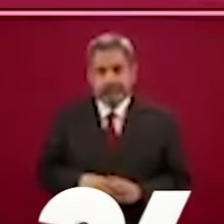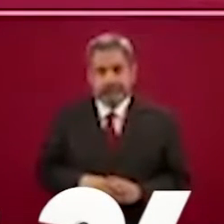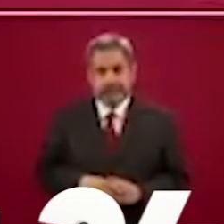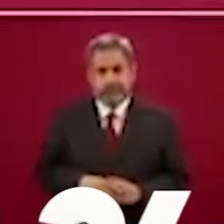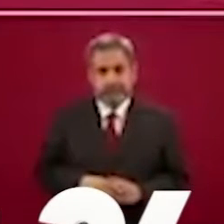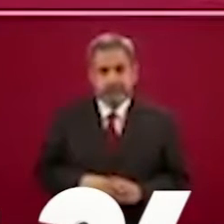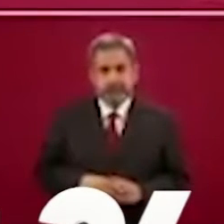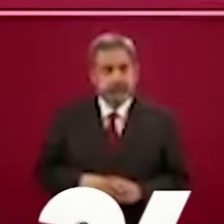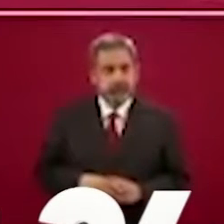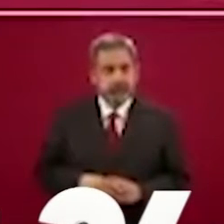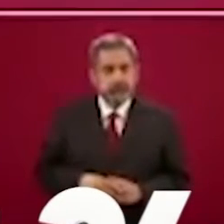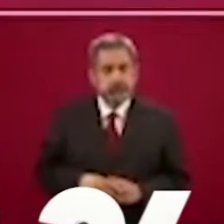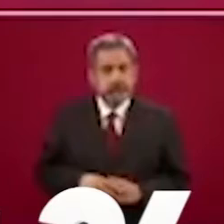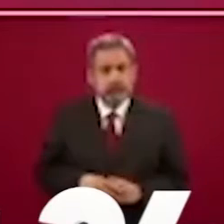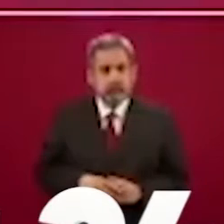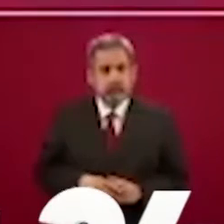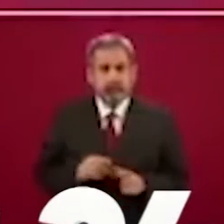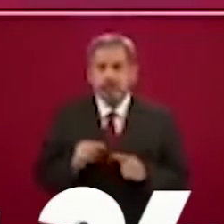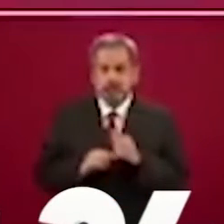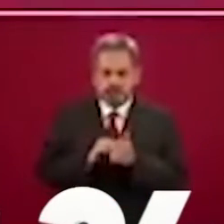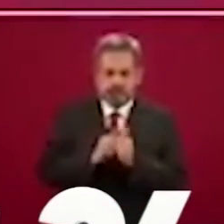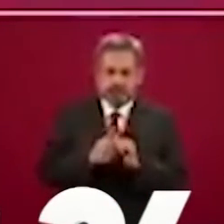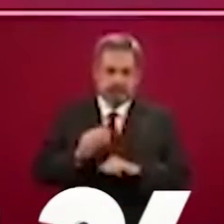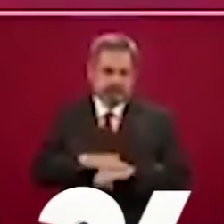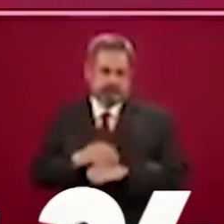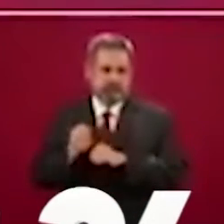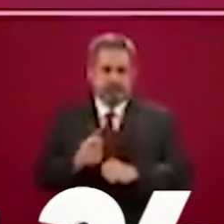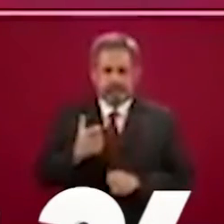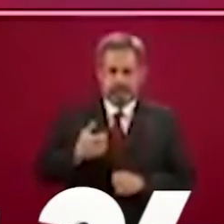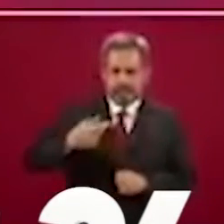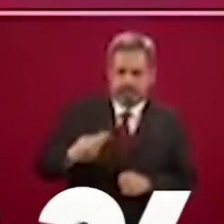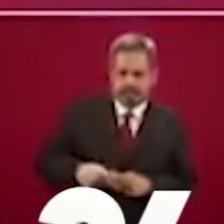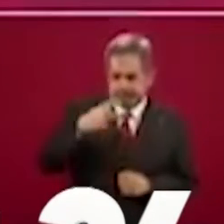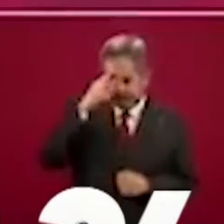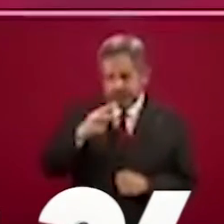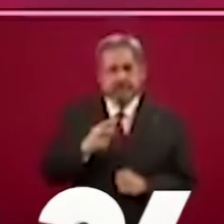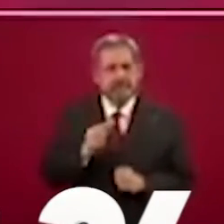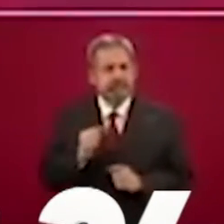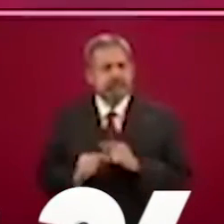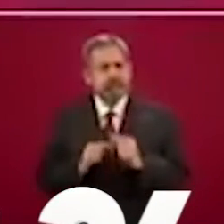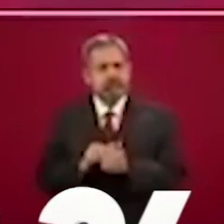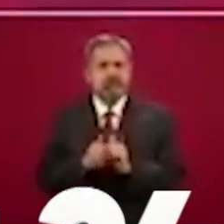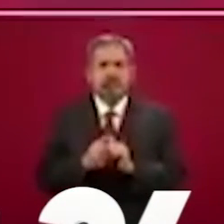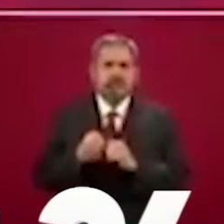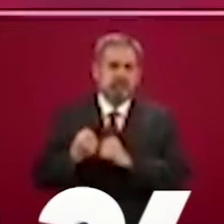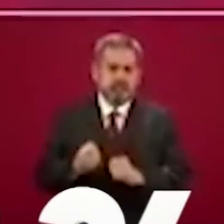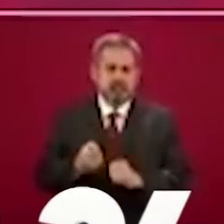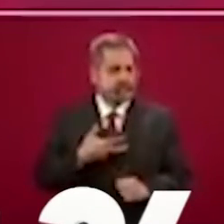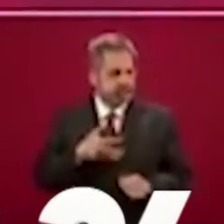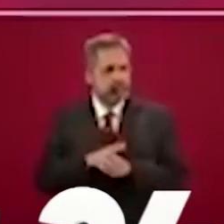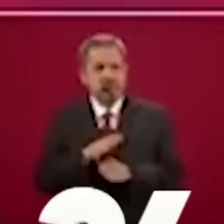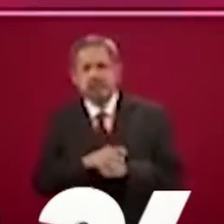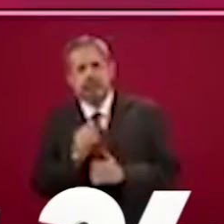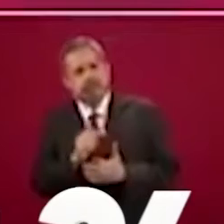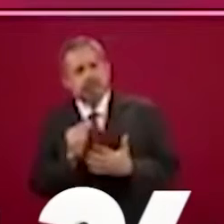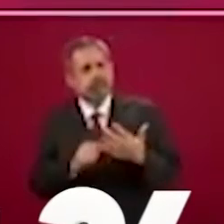califican a el presidente Andrés Manuel López Obrador de misógino, pero también ha llamado de atención para las autoridades locales que,